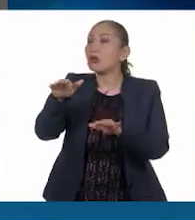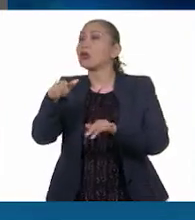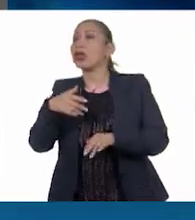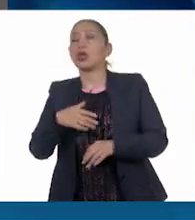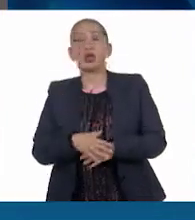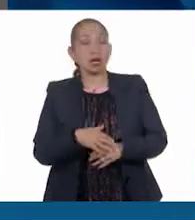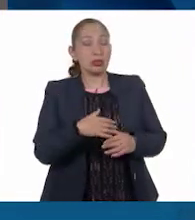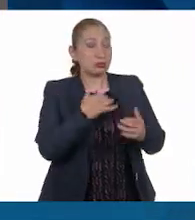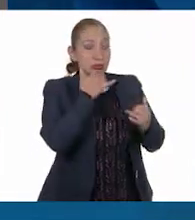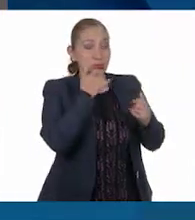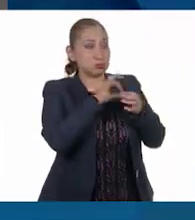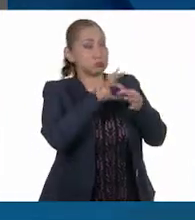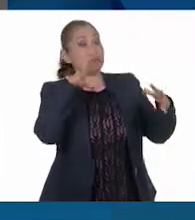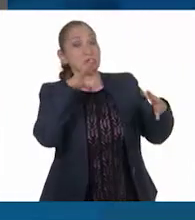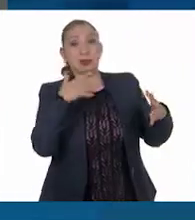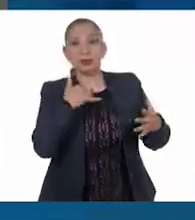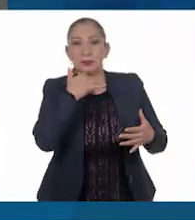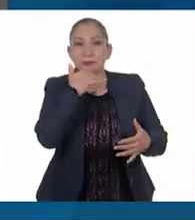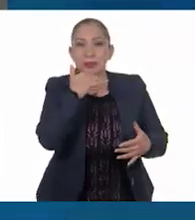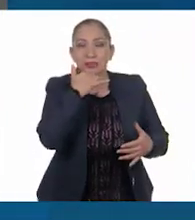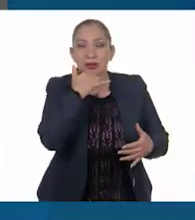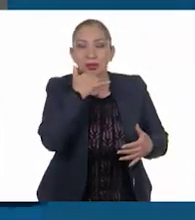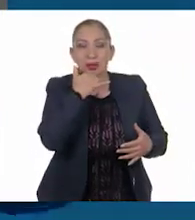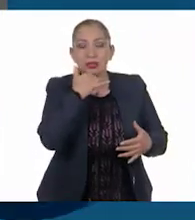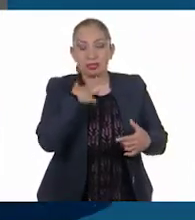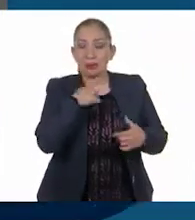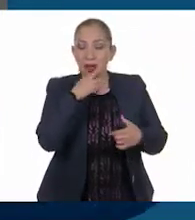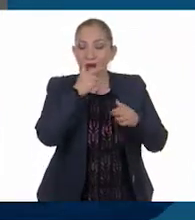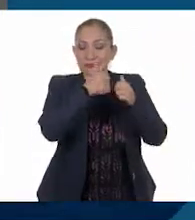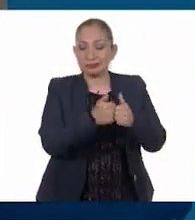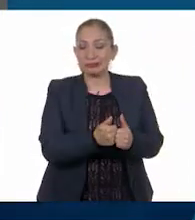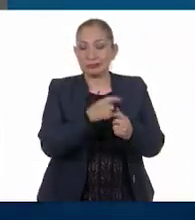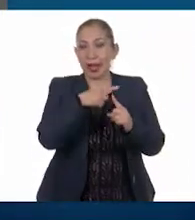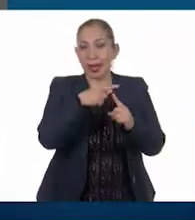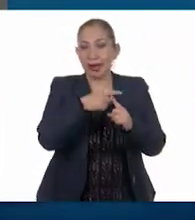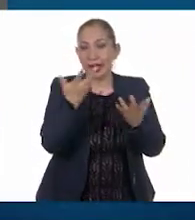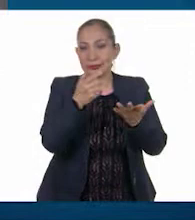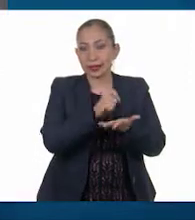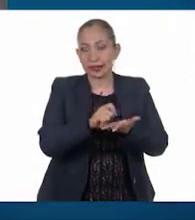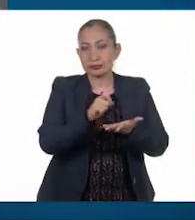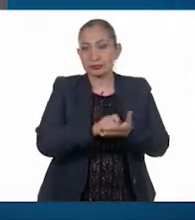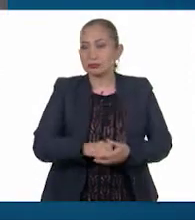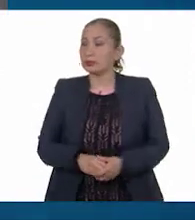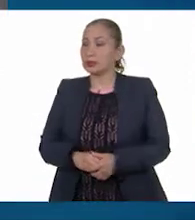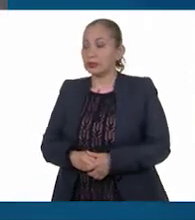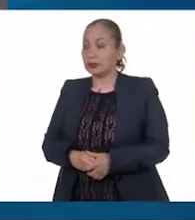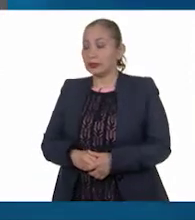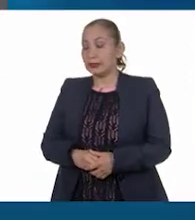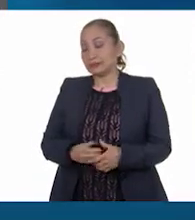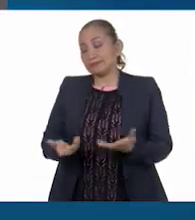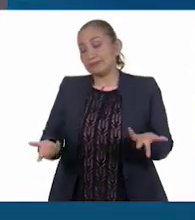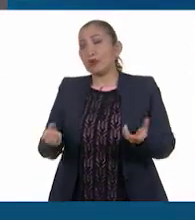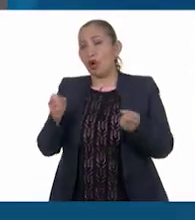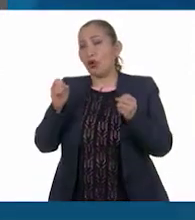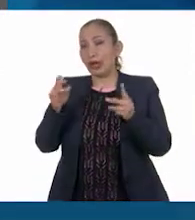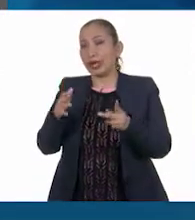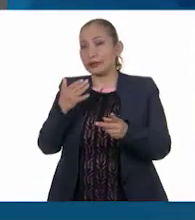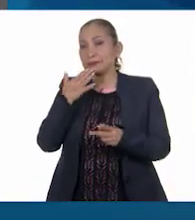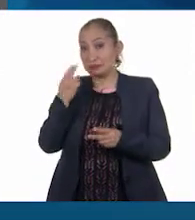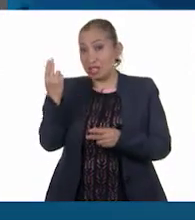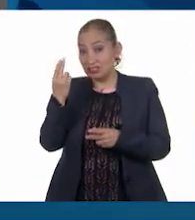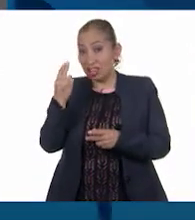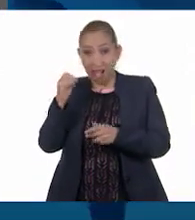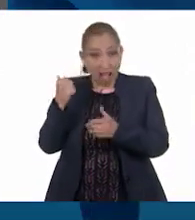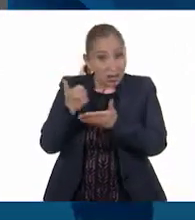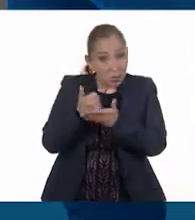sí, perdón. Creo que me voy a quedar a hacer la tarea, Carola. Está bien.